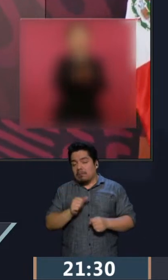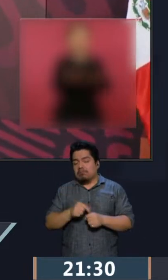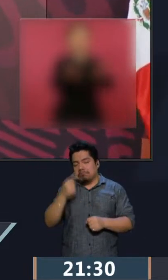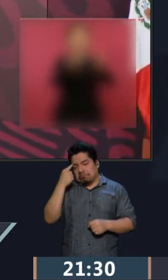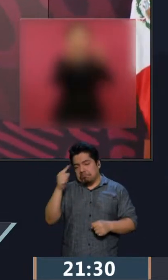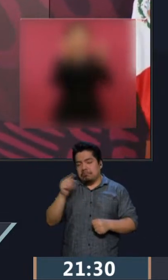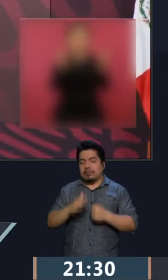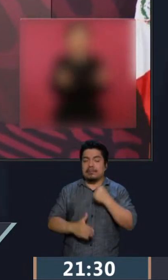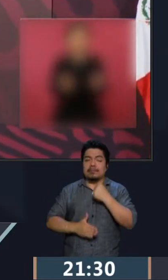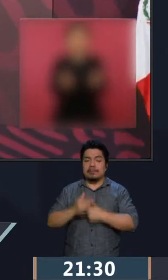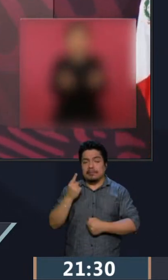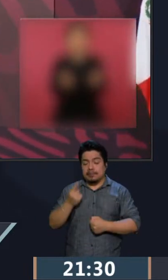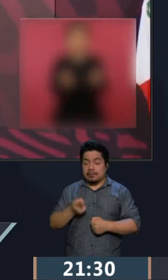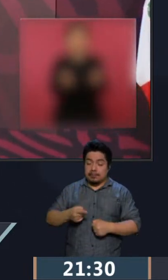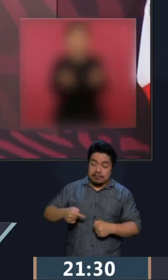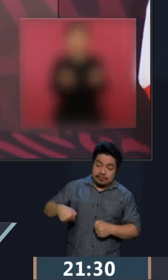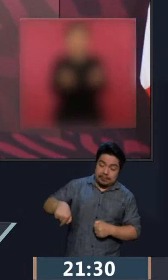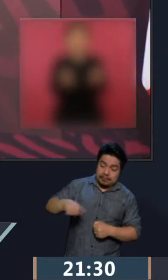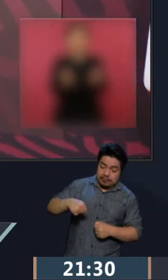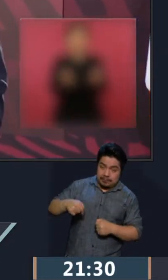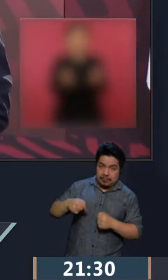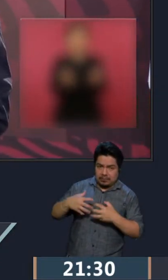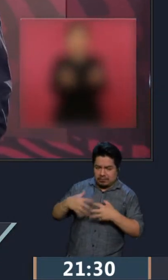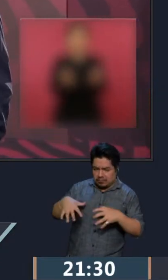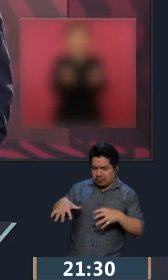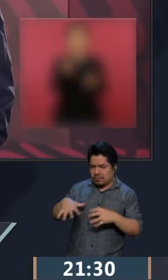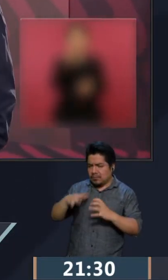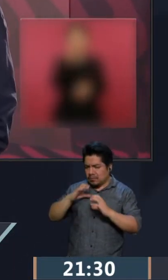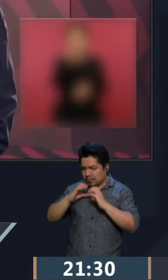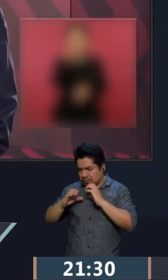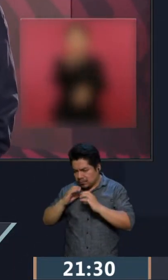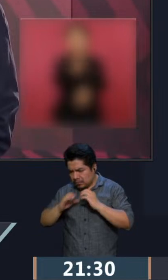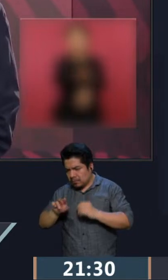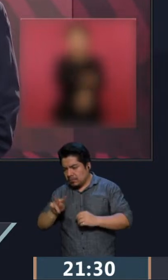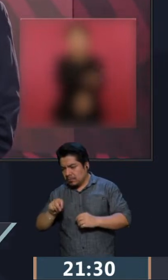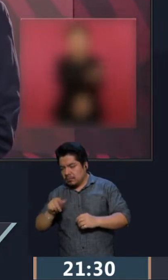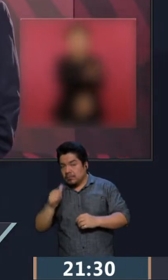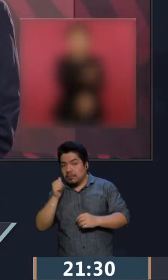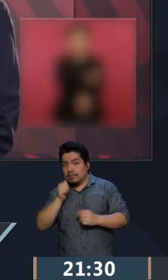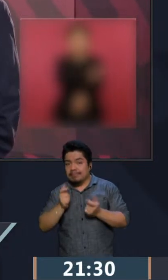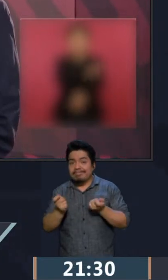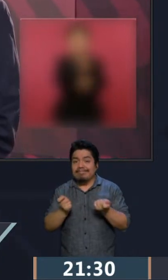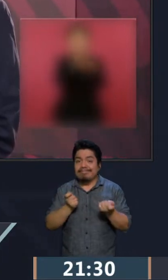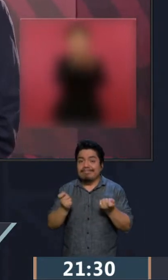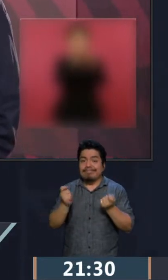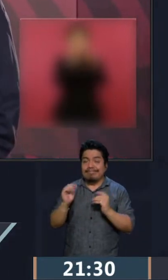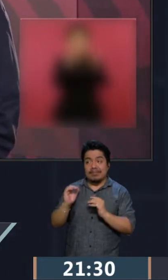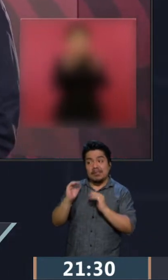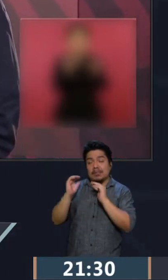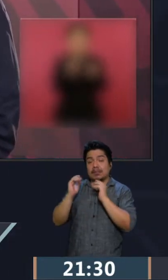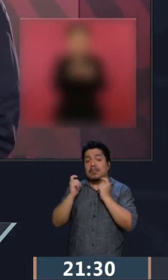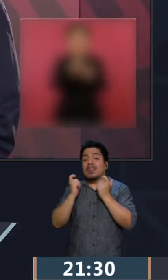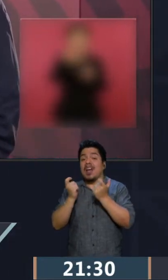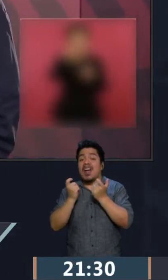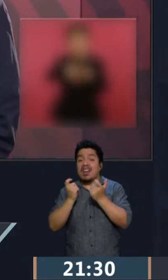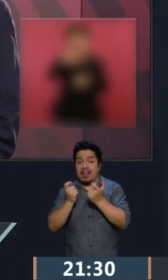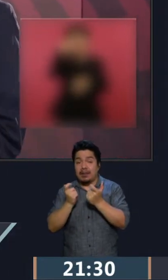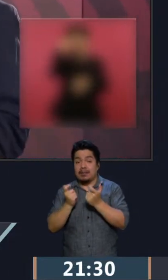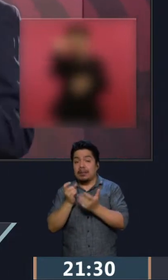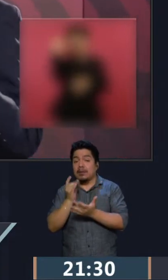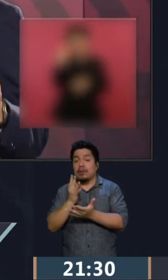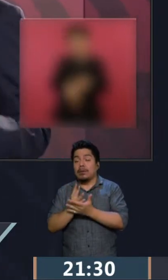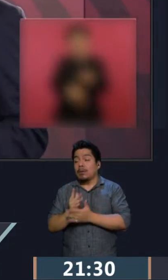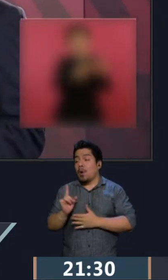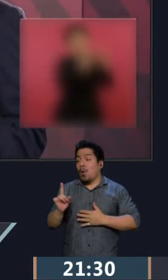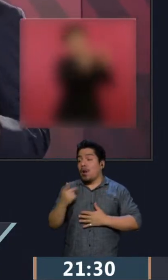porque los grandes medios masivos de comunicación suelen estar controlados por un poder económico y suelen ser